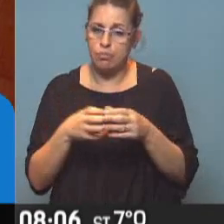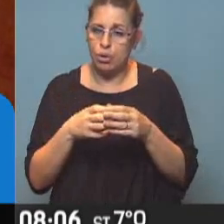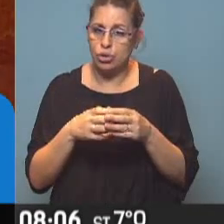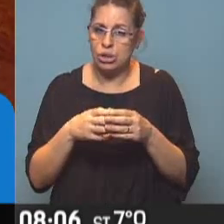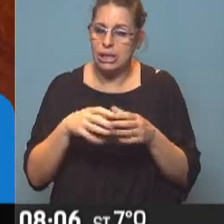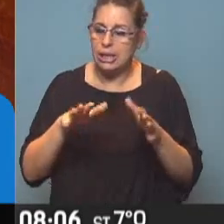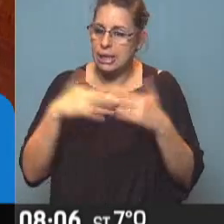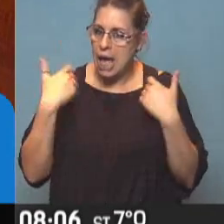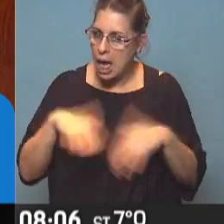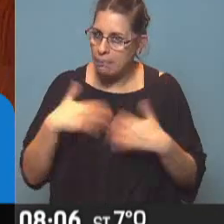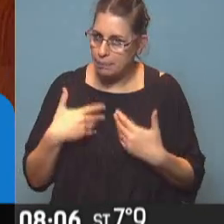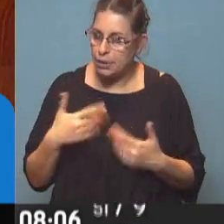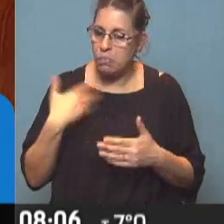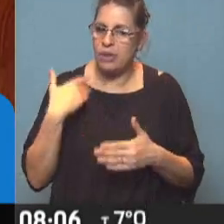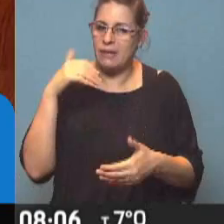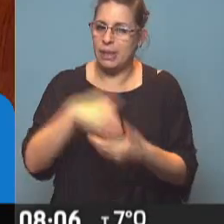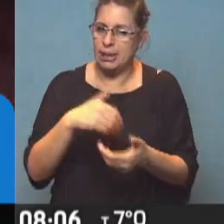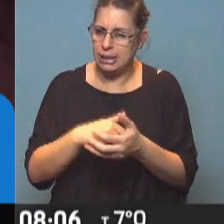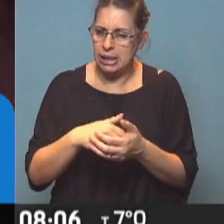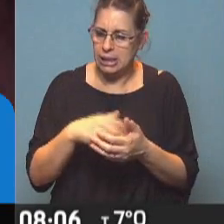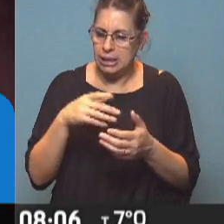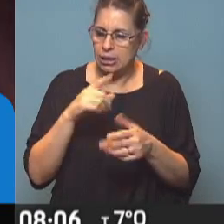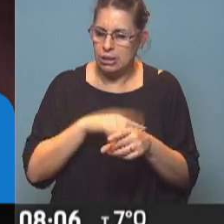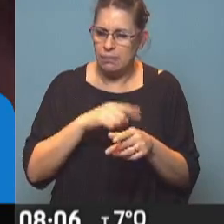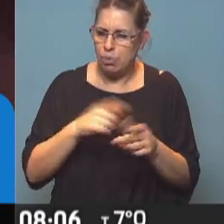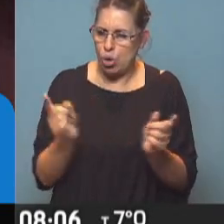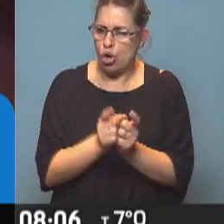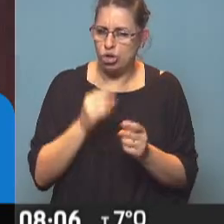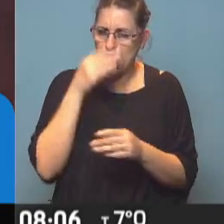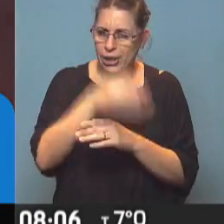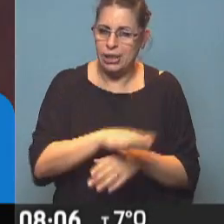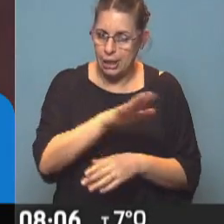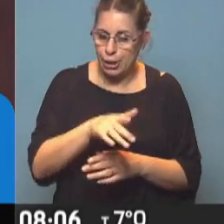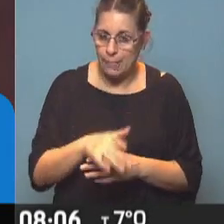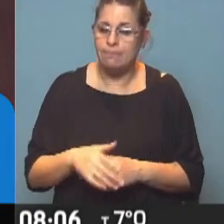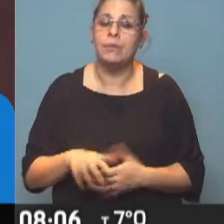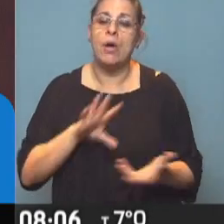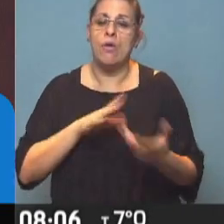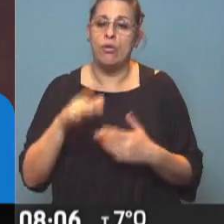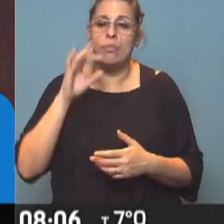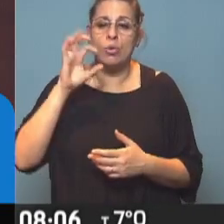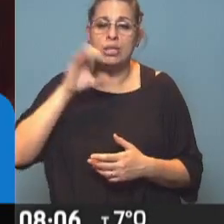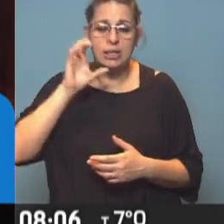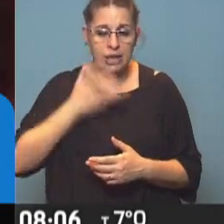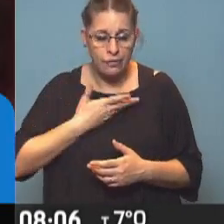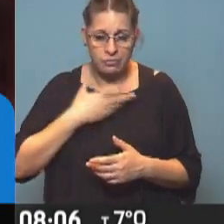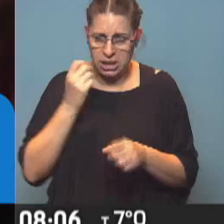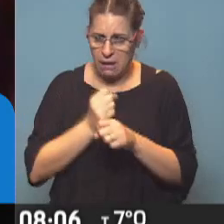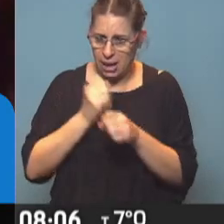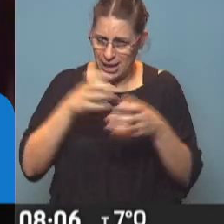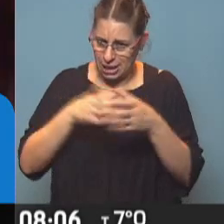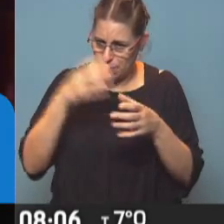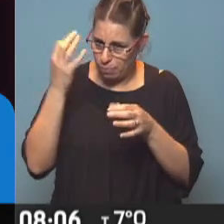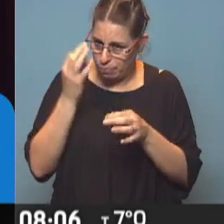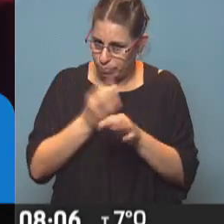acción rápida que pueden intervenir en pocas horas en toda la región. Entonces, esa es la manera que UNICEF trabaja, con un equipo muy